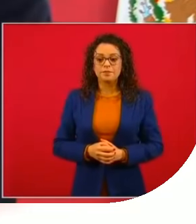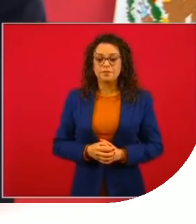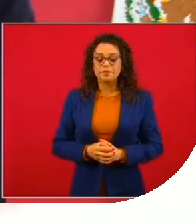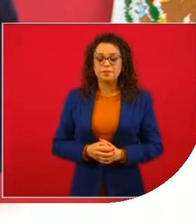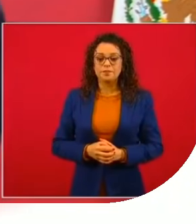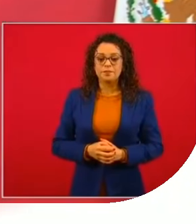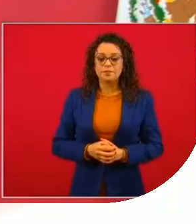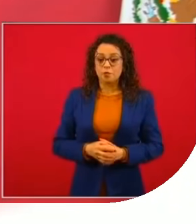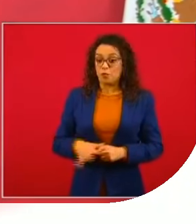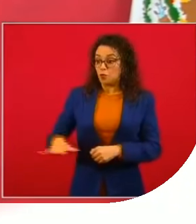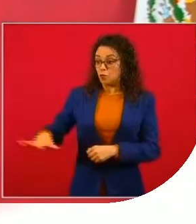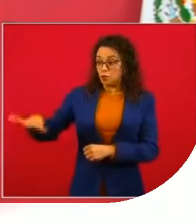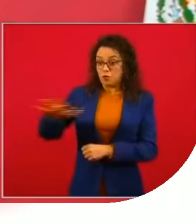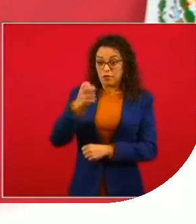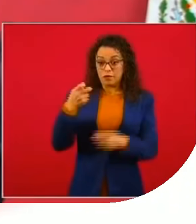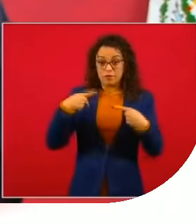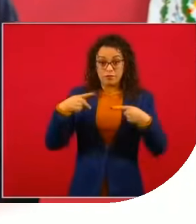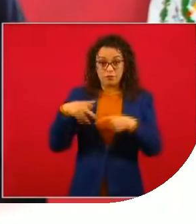fuerza